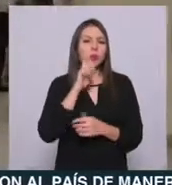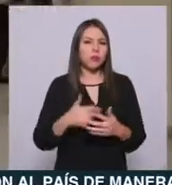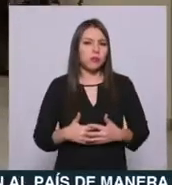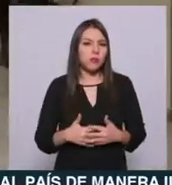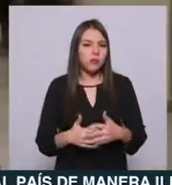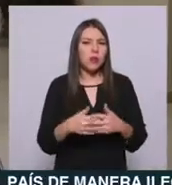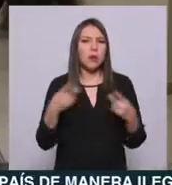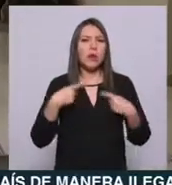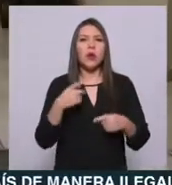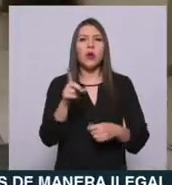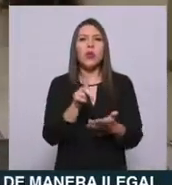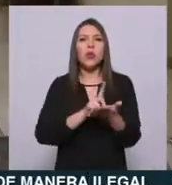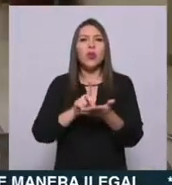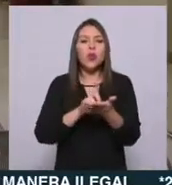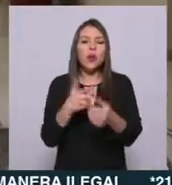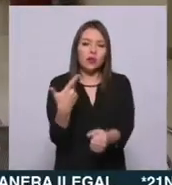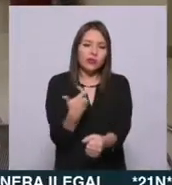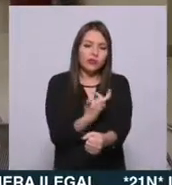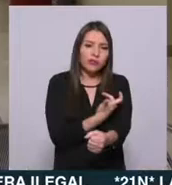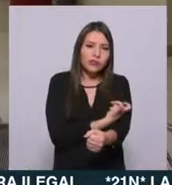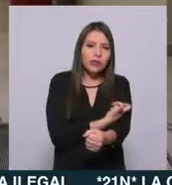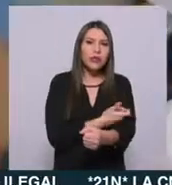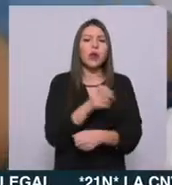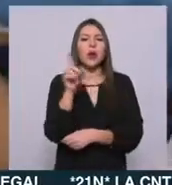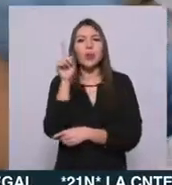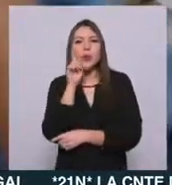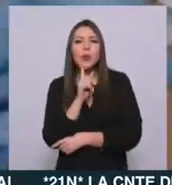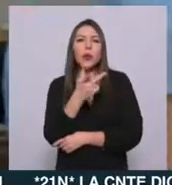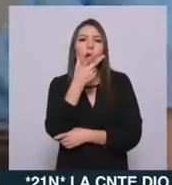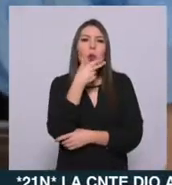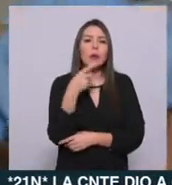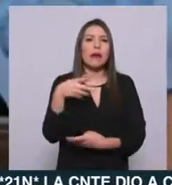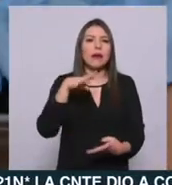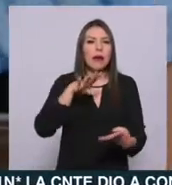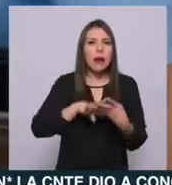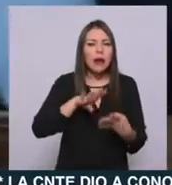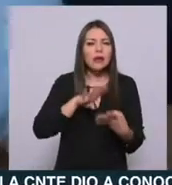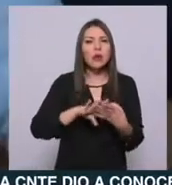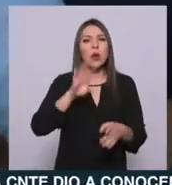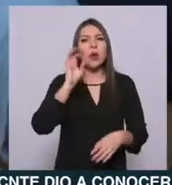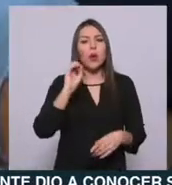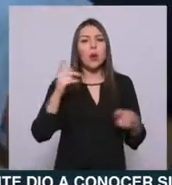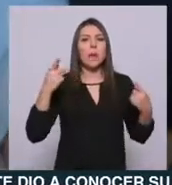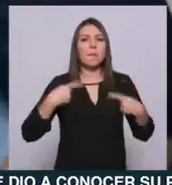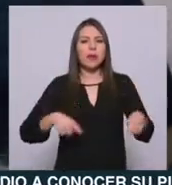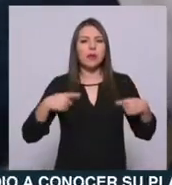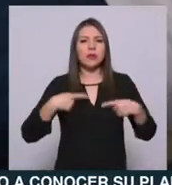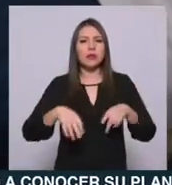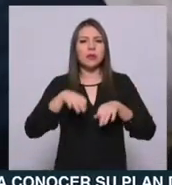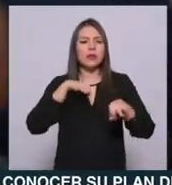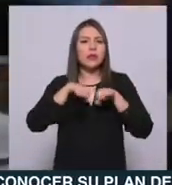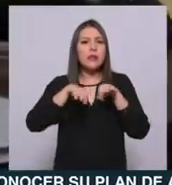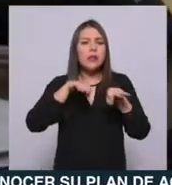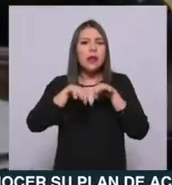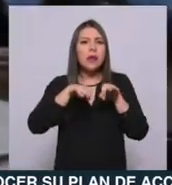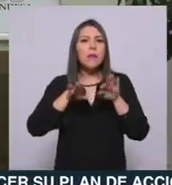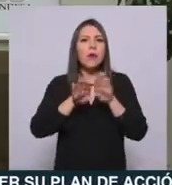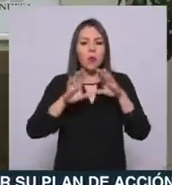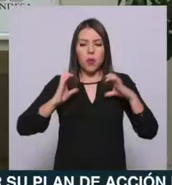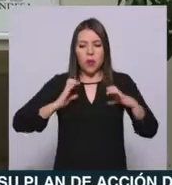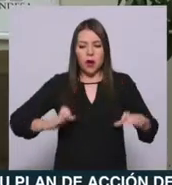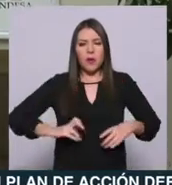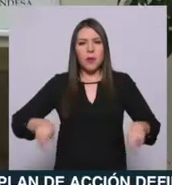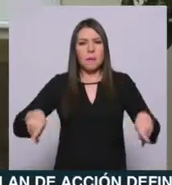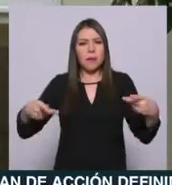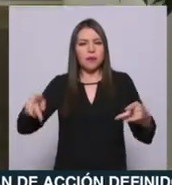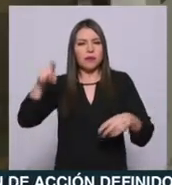hombres y mujeres que pertenecen a la población penitenciaria y personas que prestan servicios sexuales son quienes principalmente